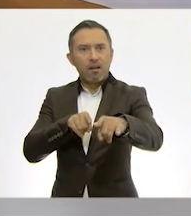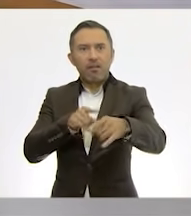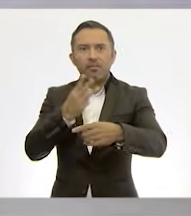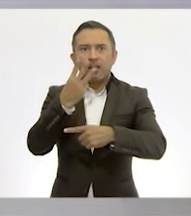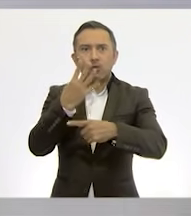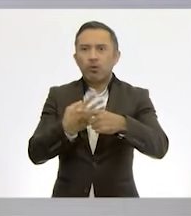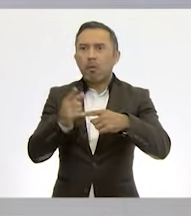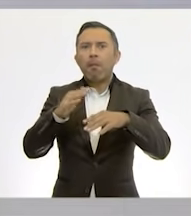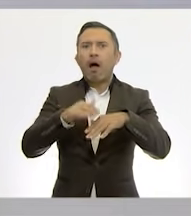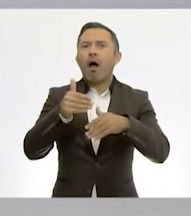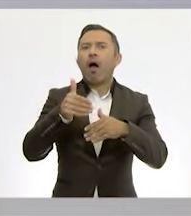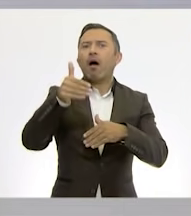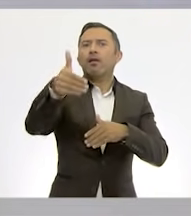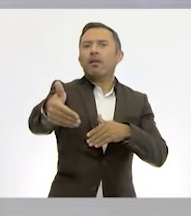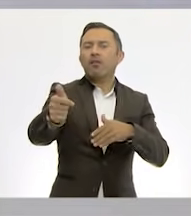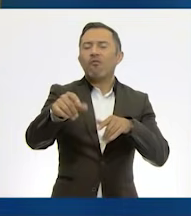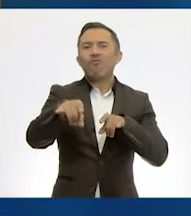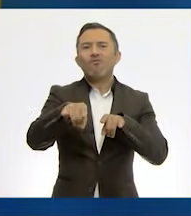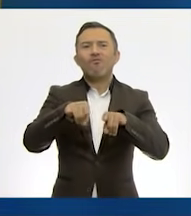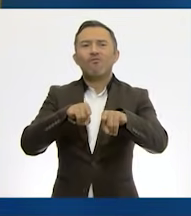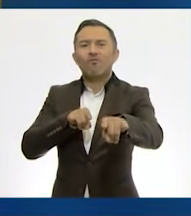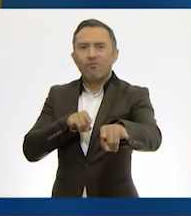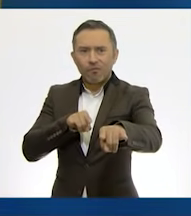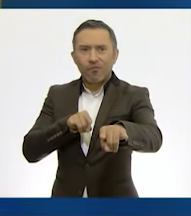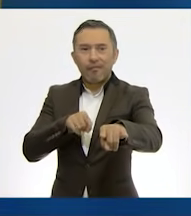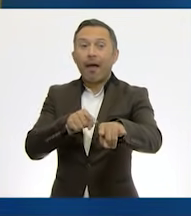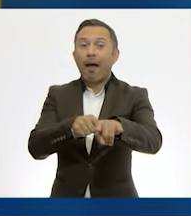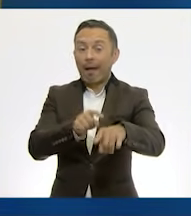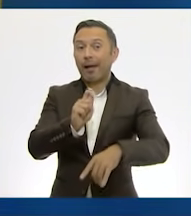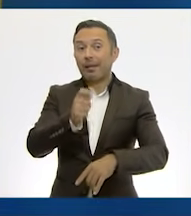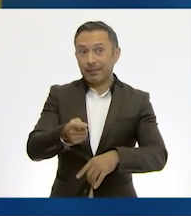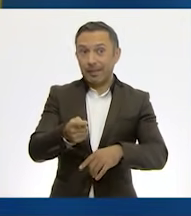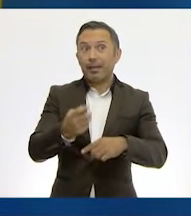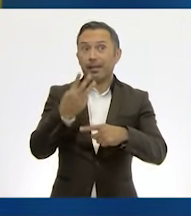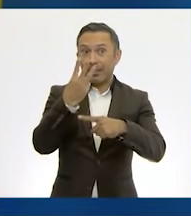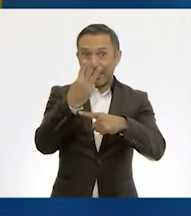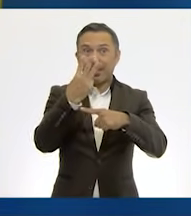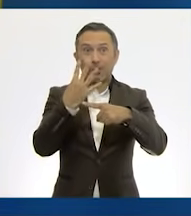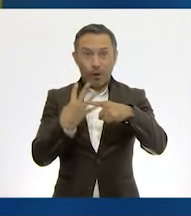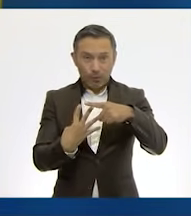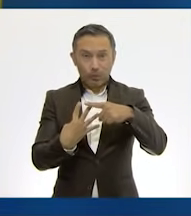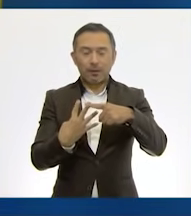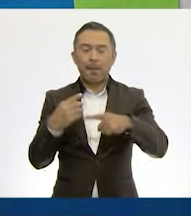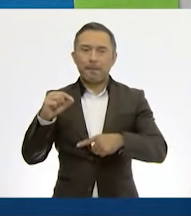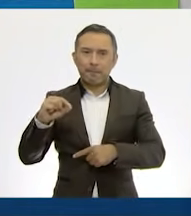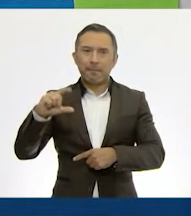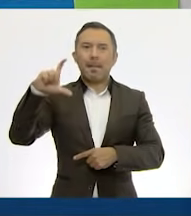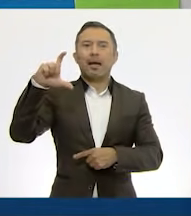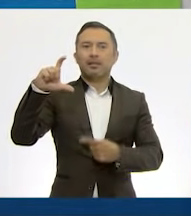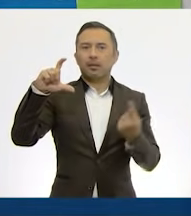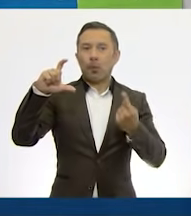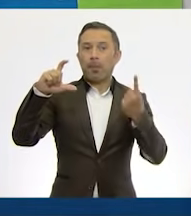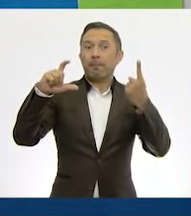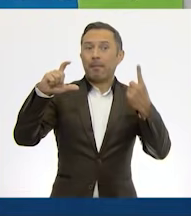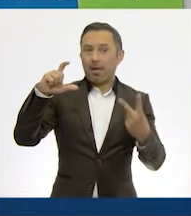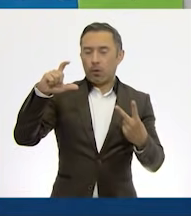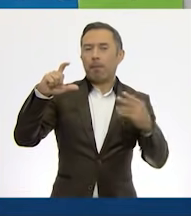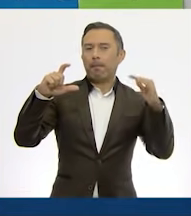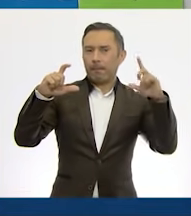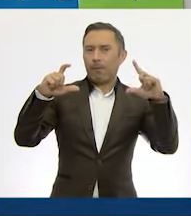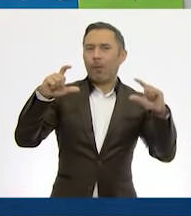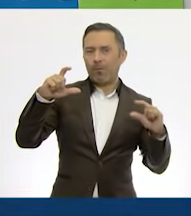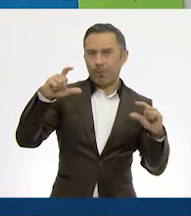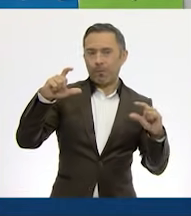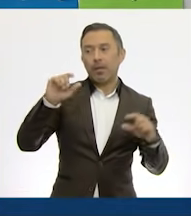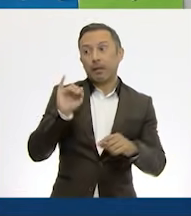ya estás muy adelante. Entonces, también podríamos definir que tres cuartos es mayor que un medio. Si hasta ahorita, por el momento, pues